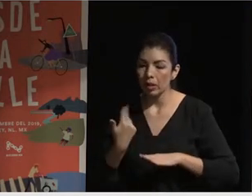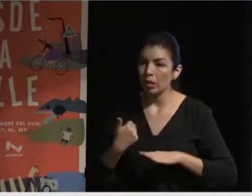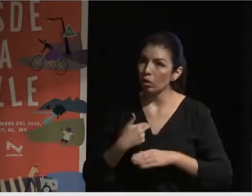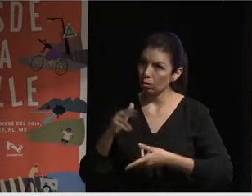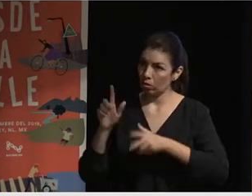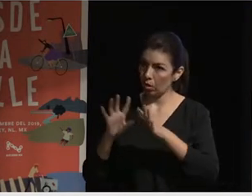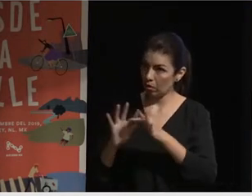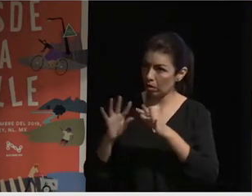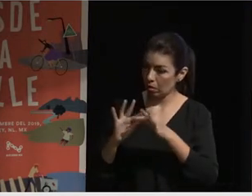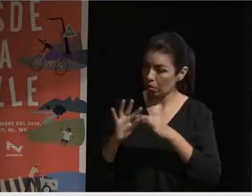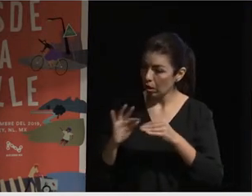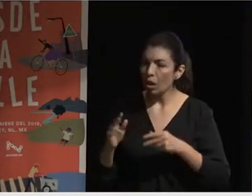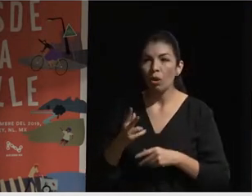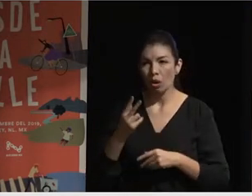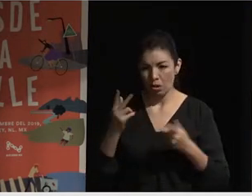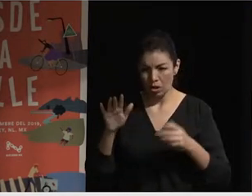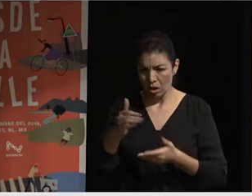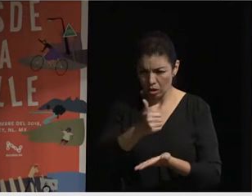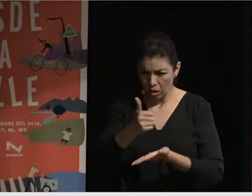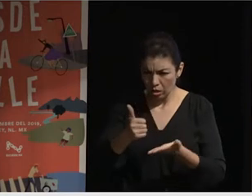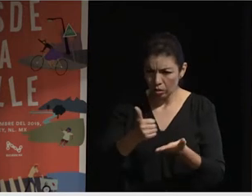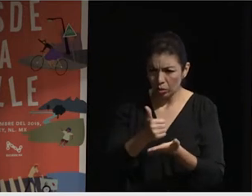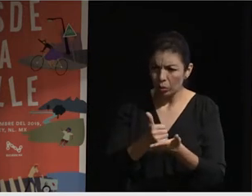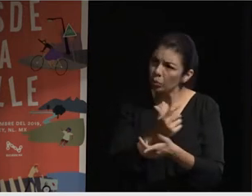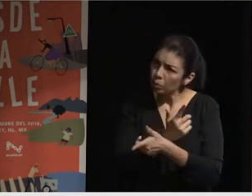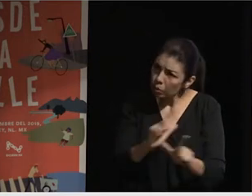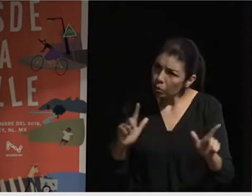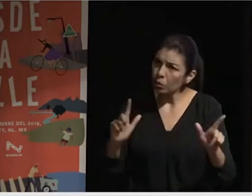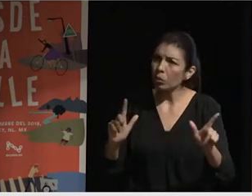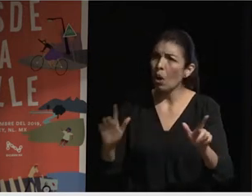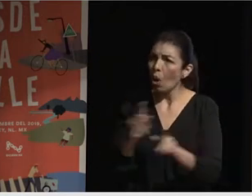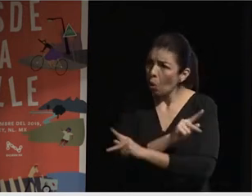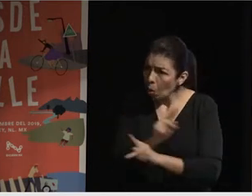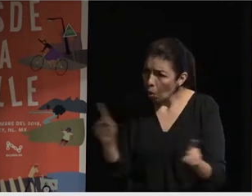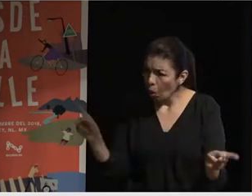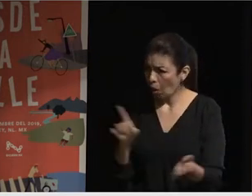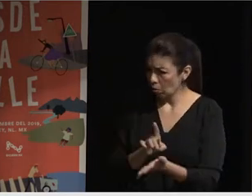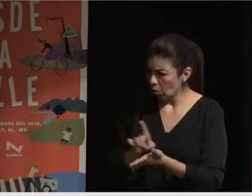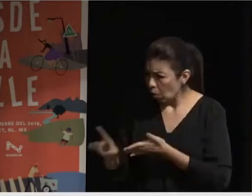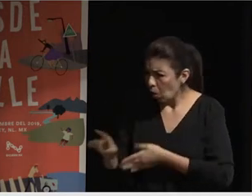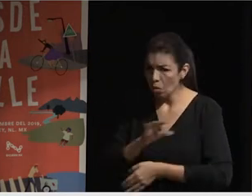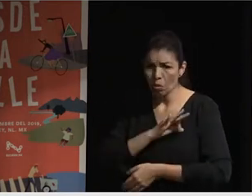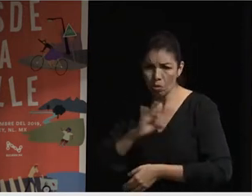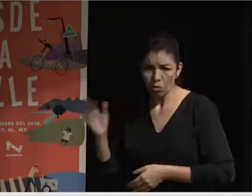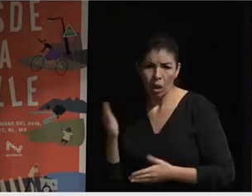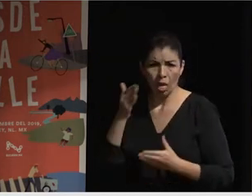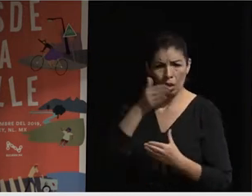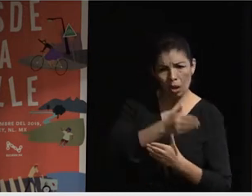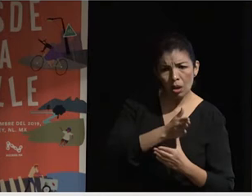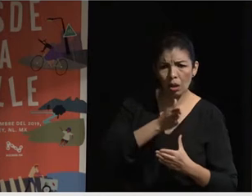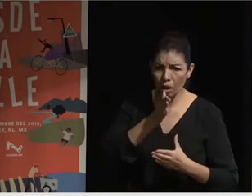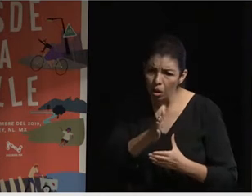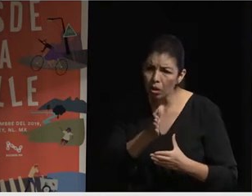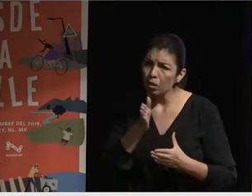poco hicimos un encuentro con referentes comunitarios de todos los asentamientos que trabajamos, ahí es un referente que se llama Don Lauro, y hubo